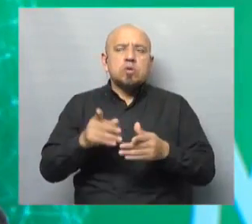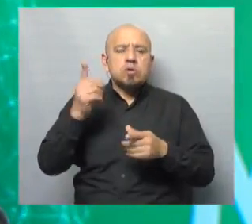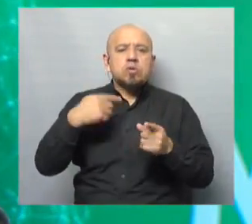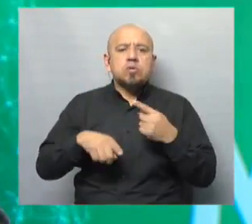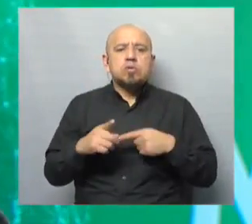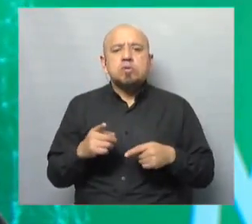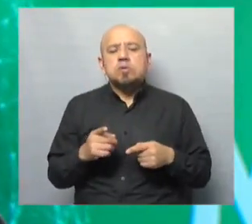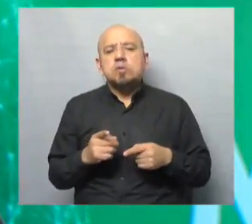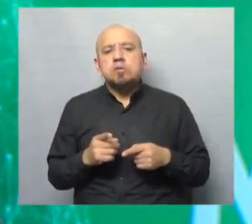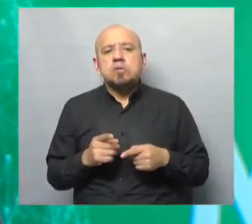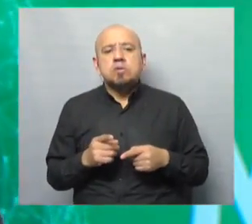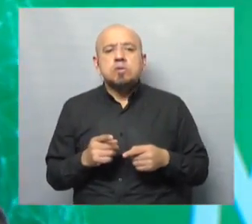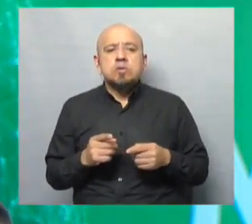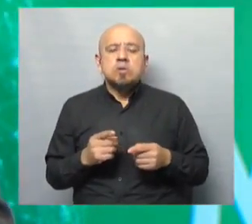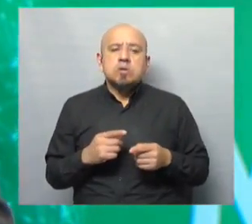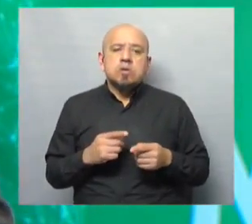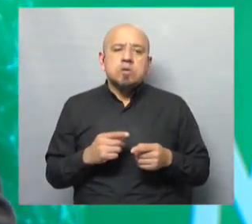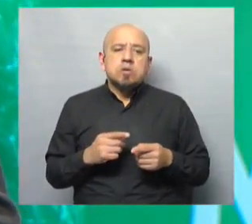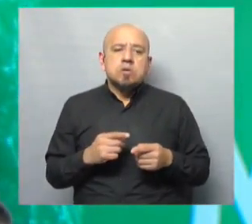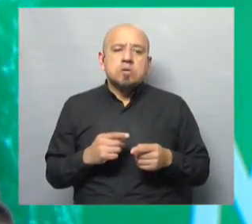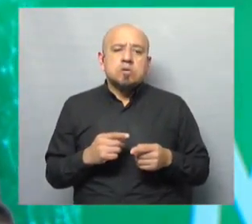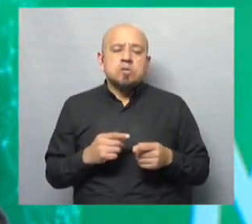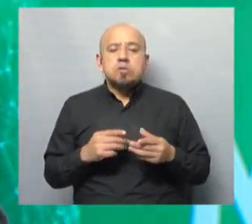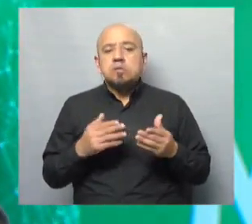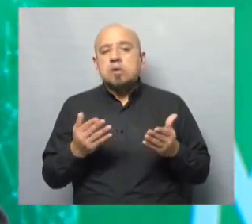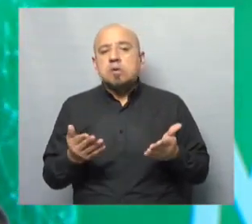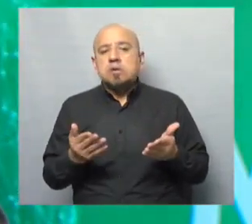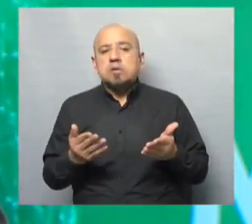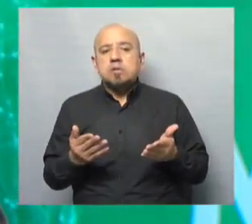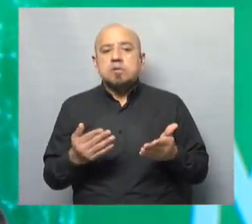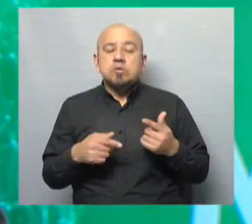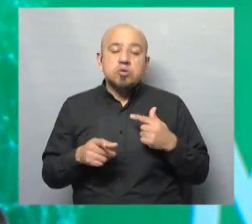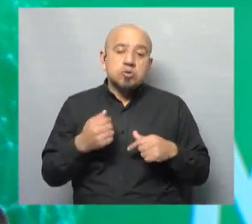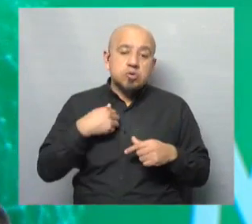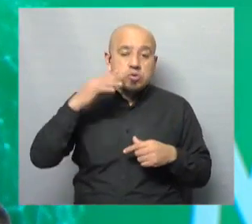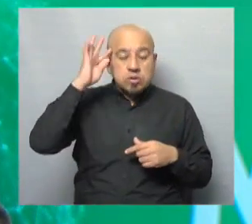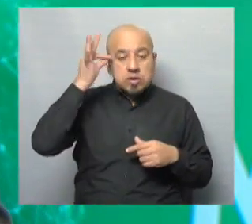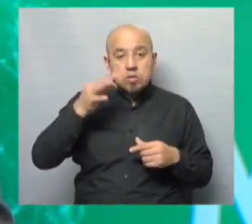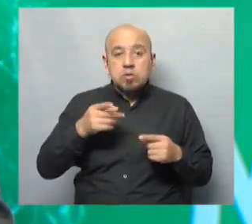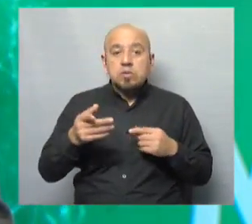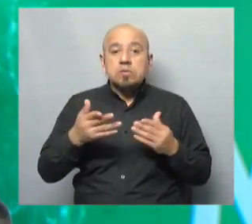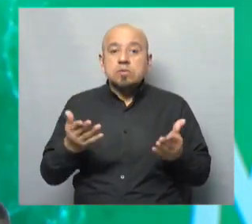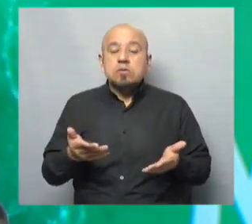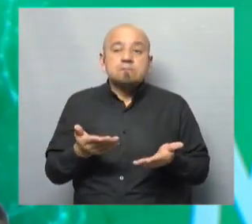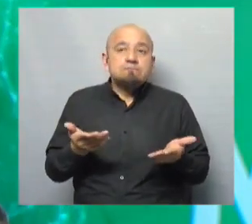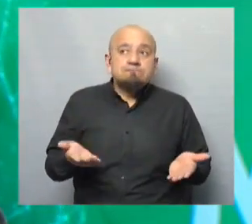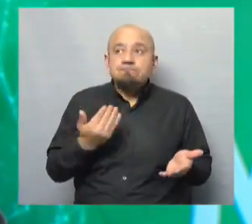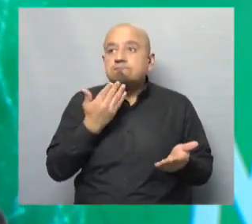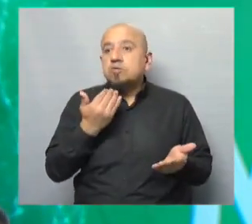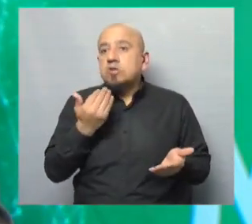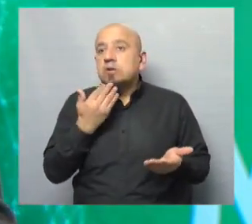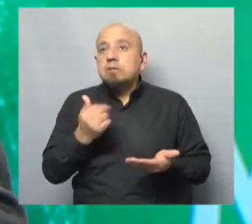bueno se apela al mecanismo que yo creo que son perder la brújula